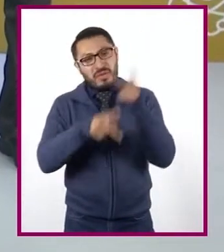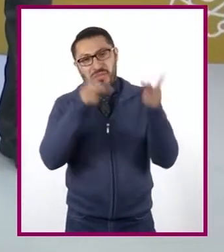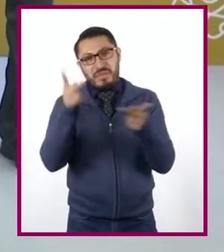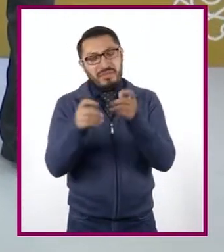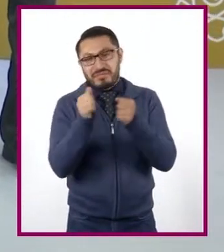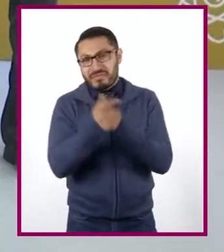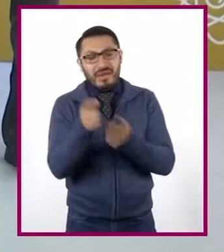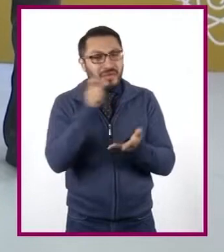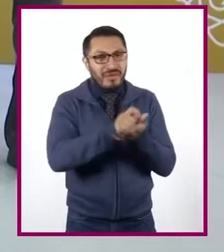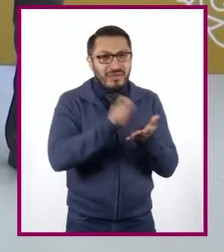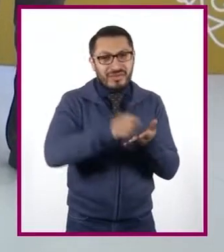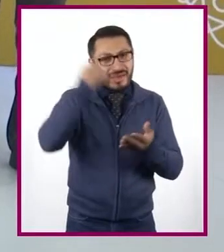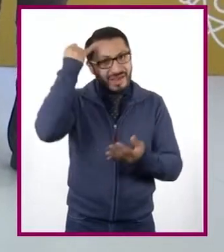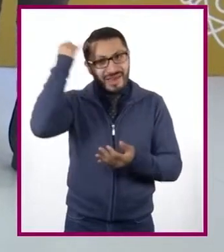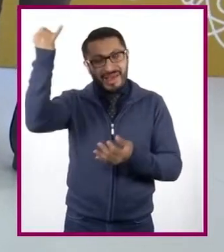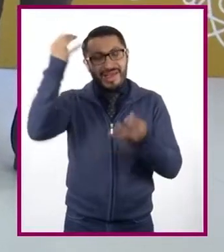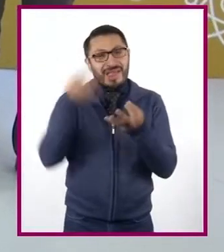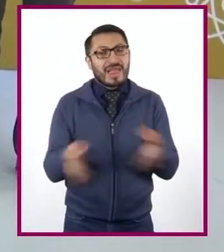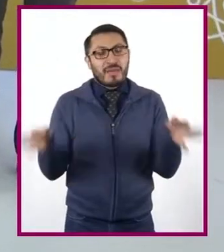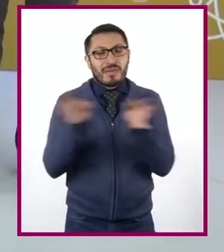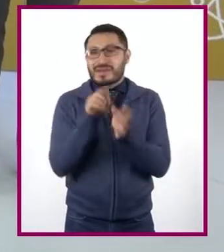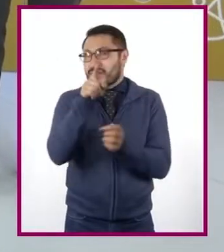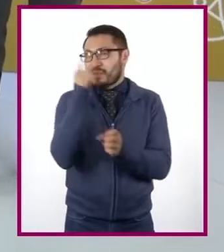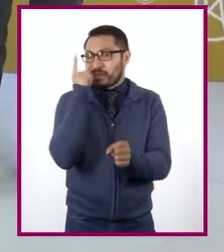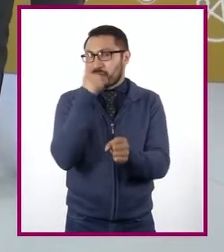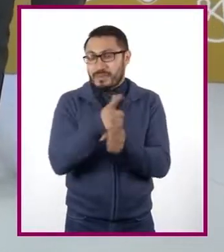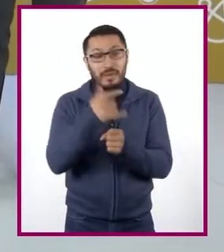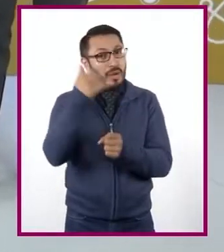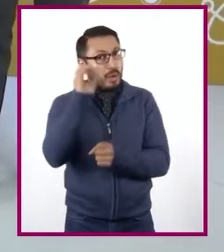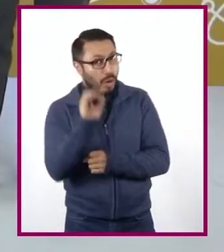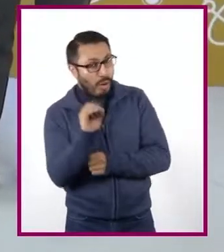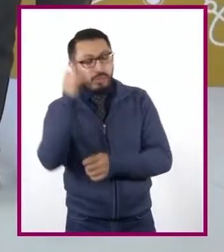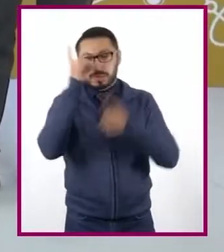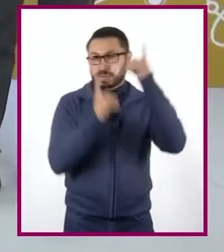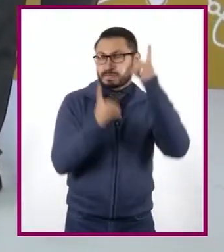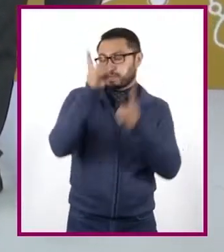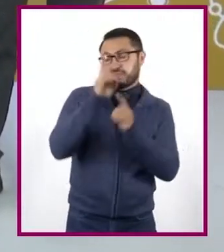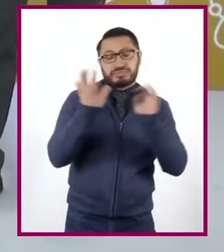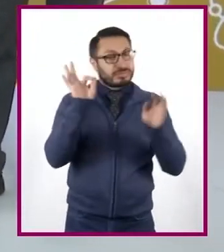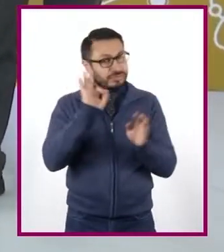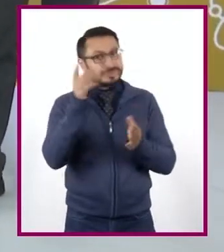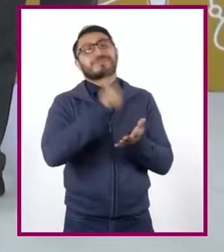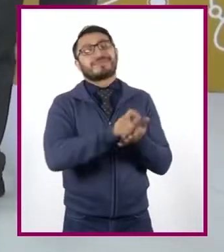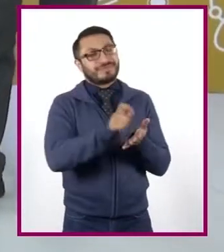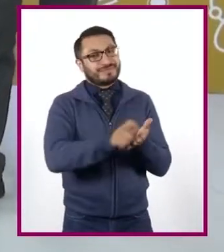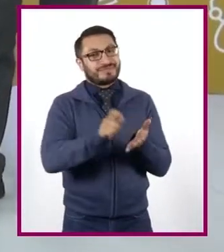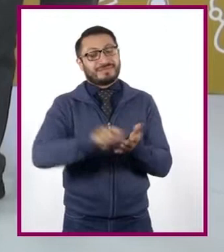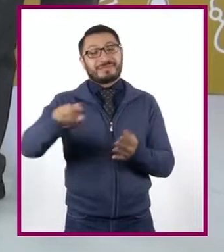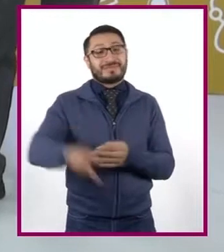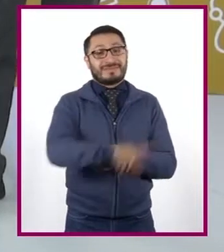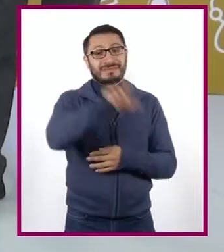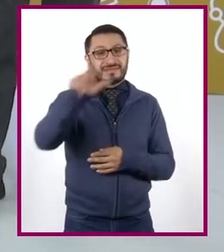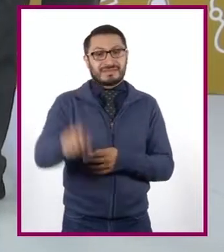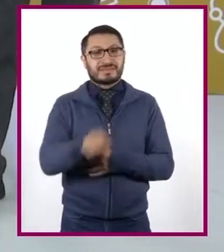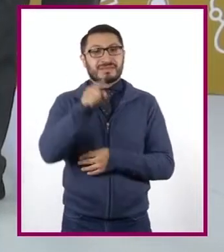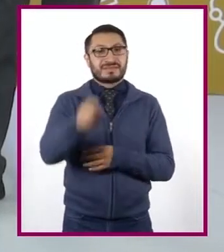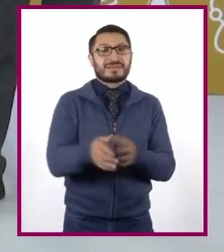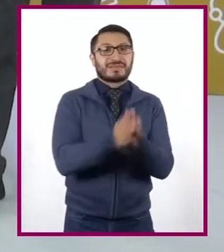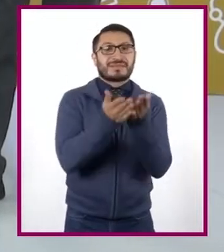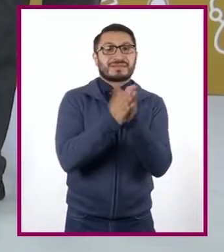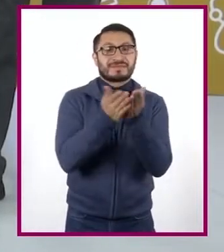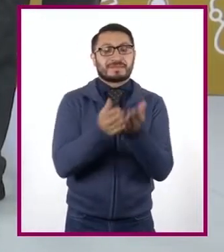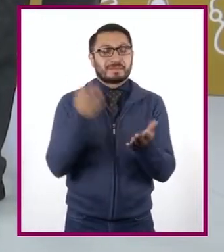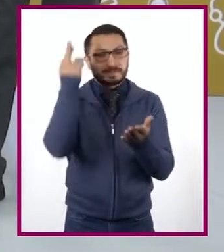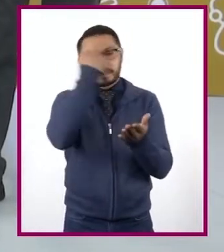mencionen, las ideas principales que identifiquen y las dudas que surjan a lo largo de la sesión. Después podrán consultar su libro de